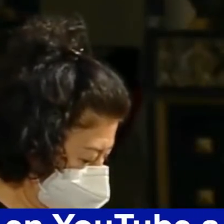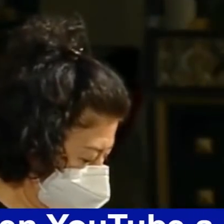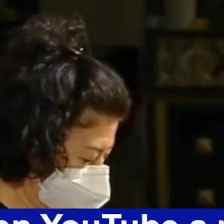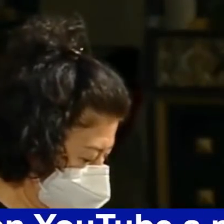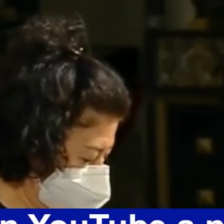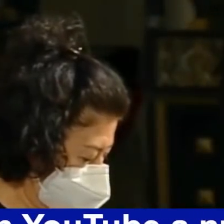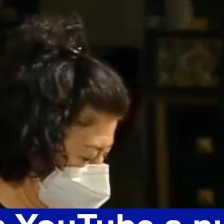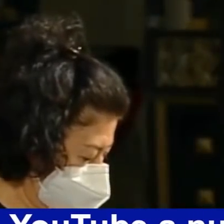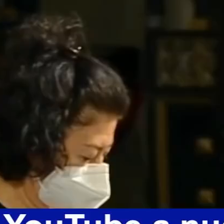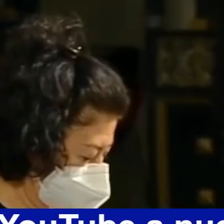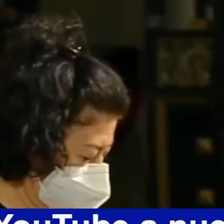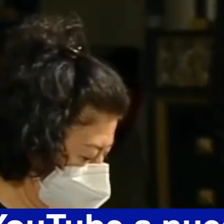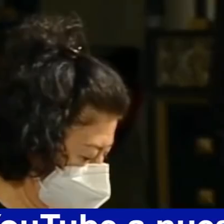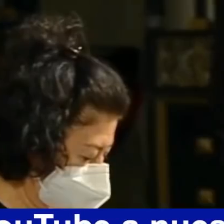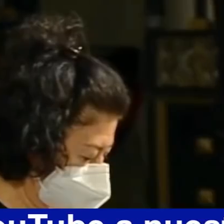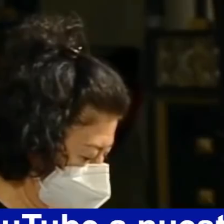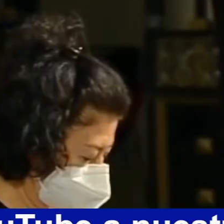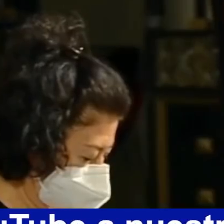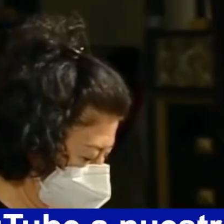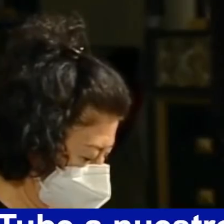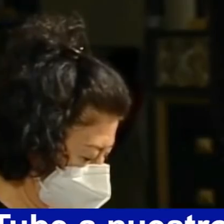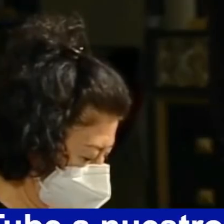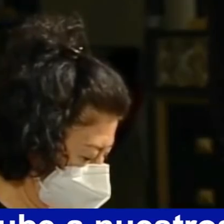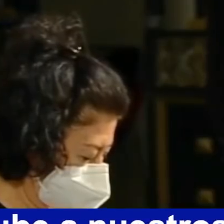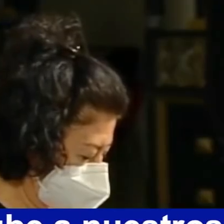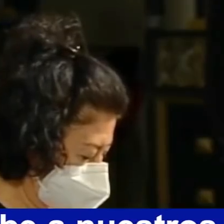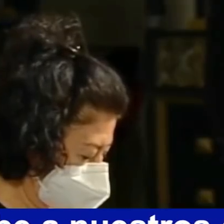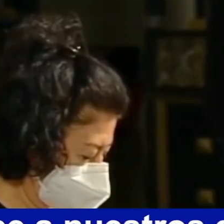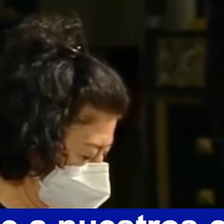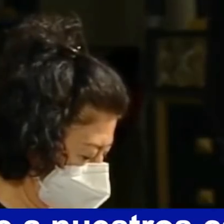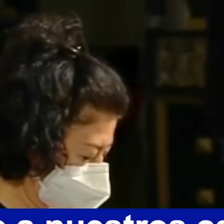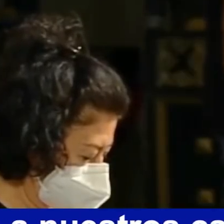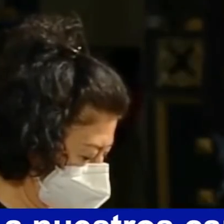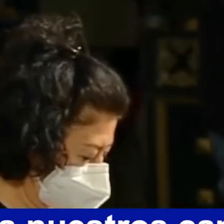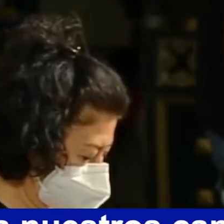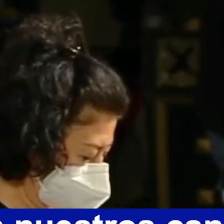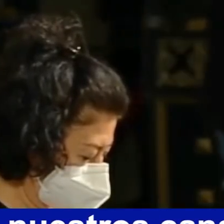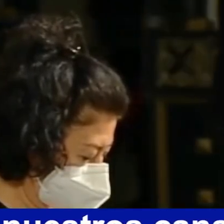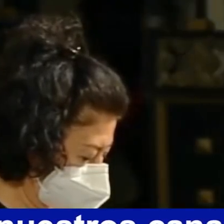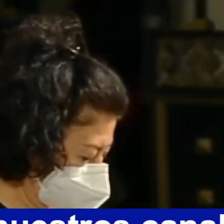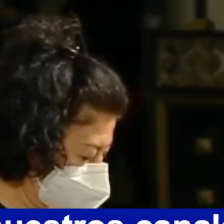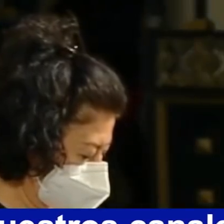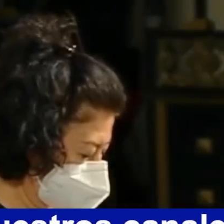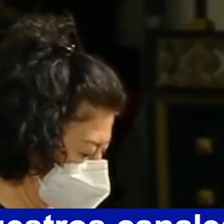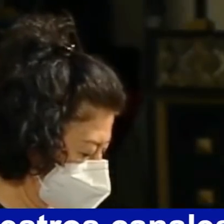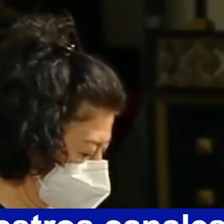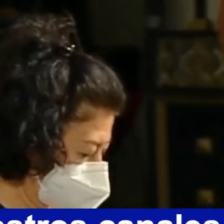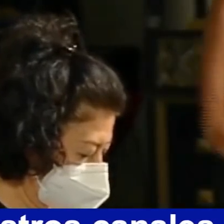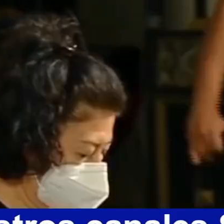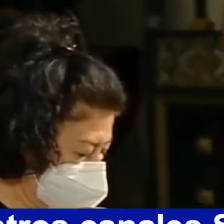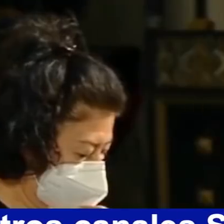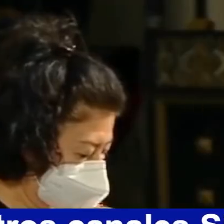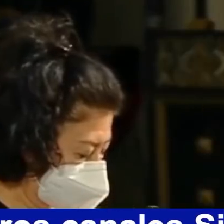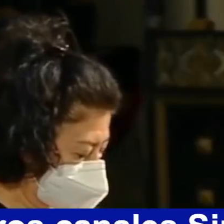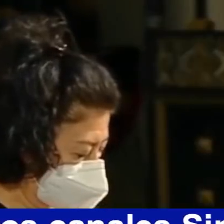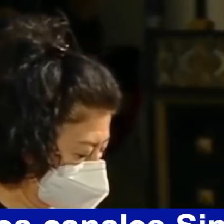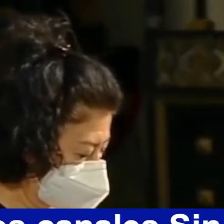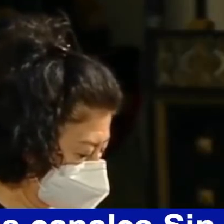México tenía una posición muy robusta en lo que se refiere a vacunas.